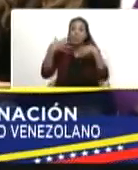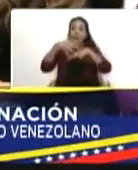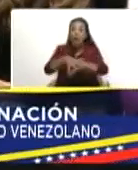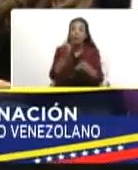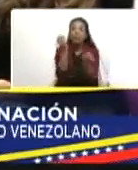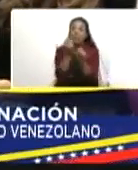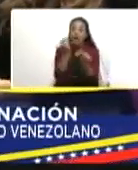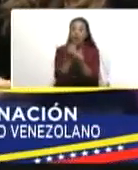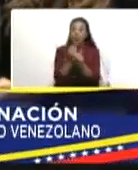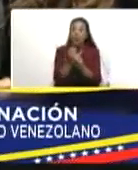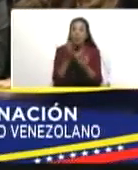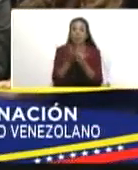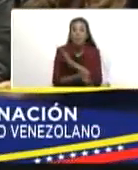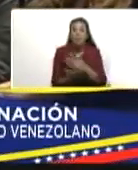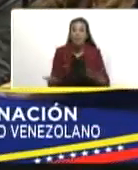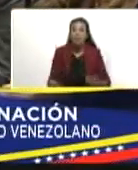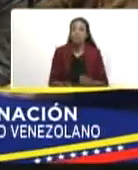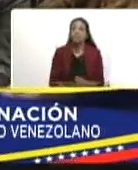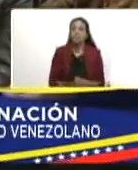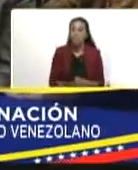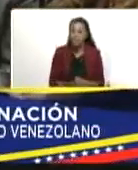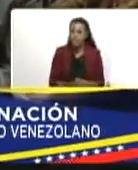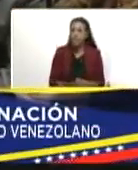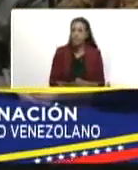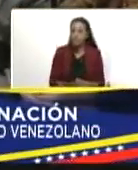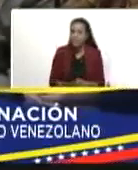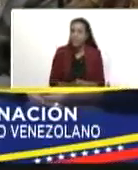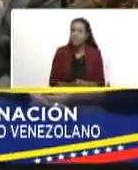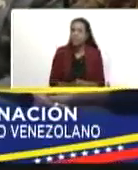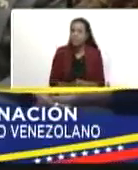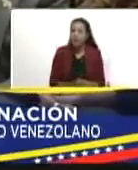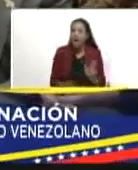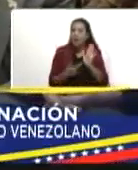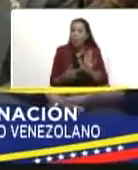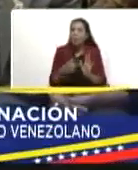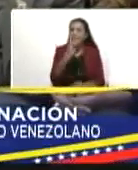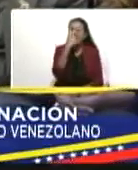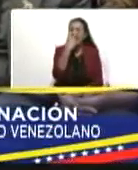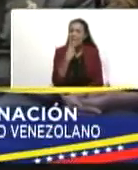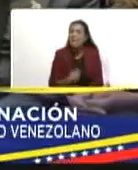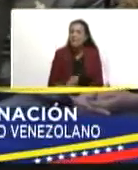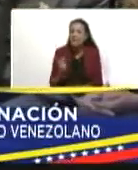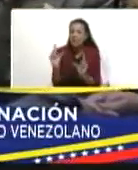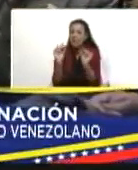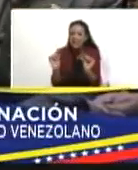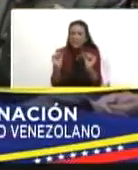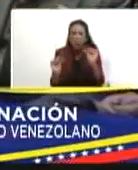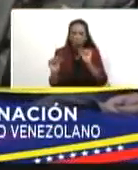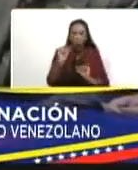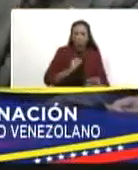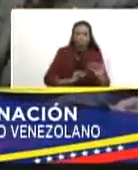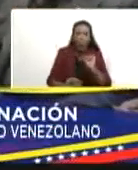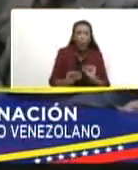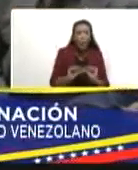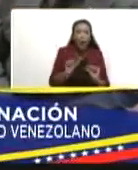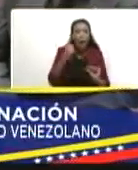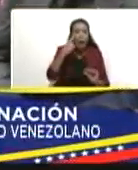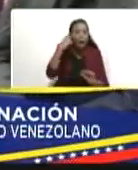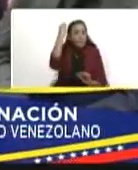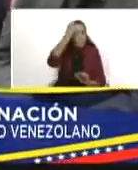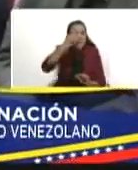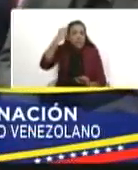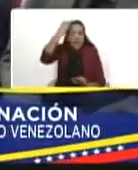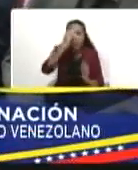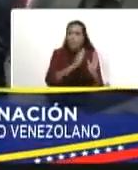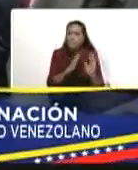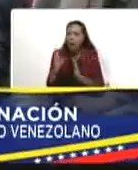los trabajadores y ante la escasez de recursos fuimos pensando y